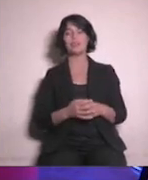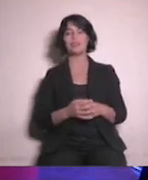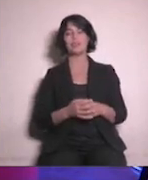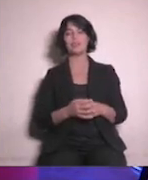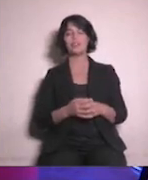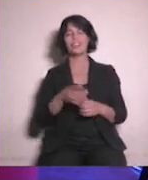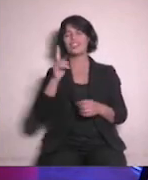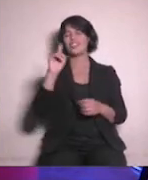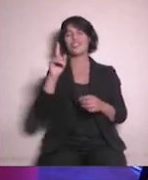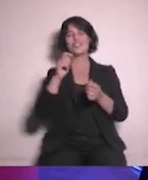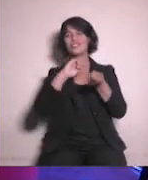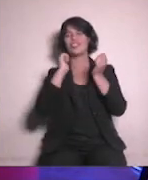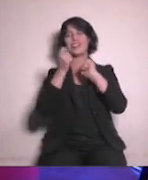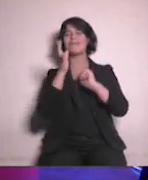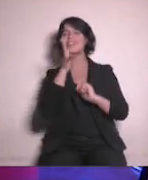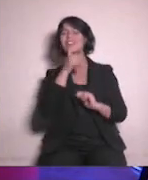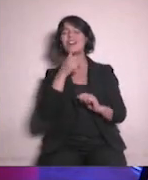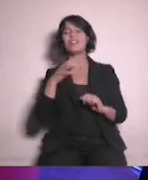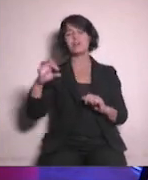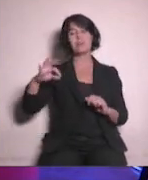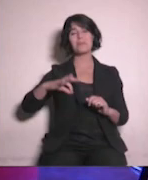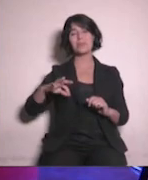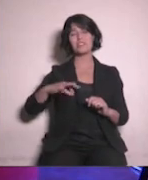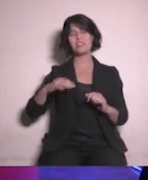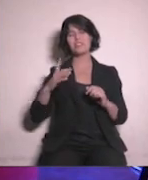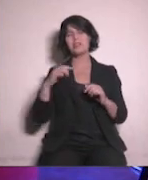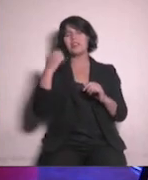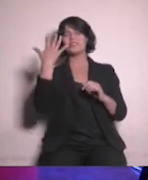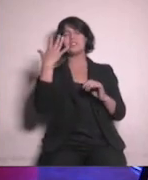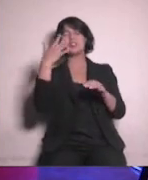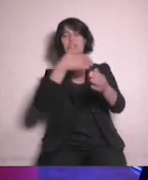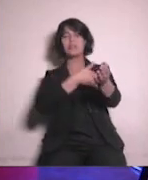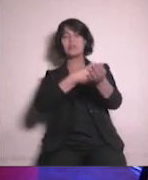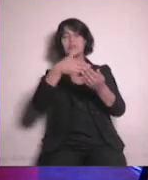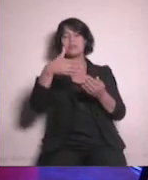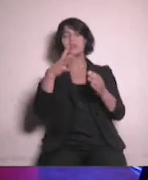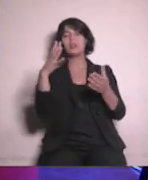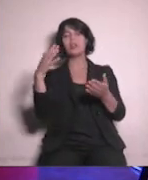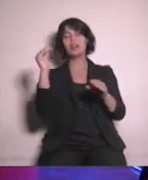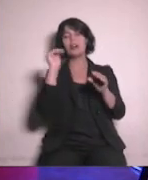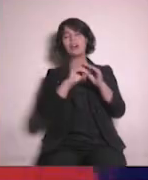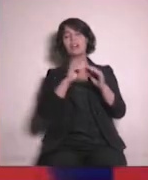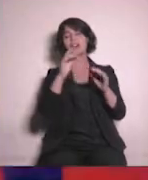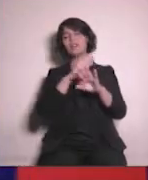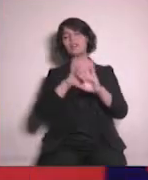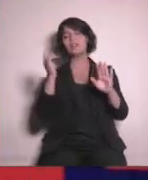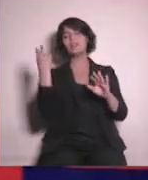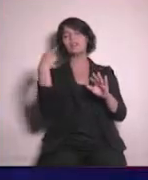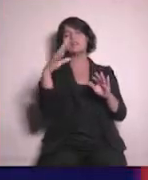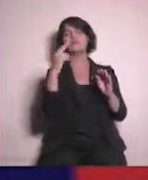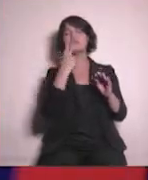no le va a cambiar nada. La pensión, en vez de 5 millones, va a haber ahorrado al final de su vida 7.